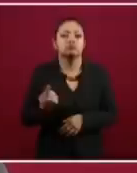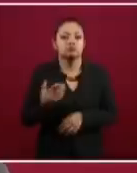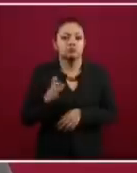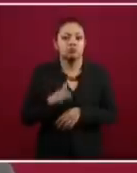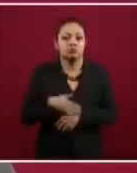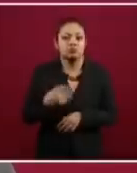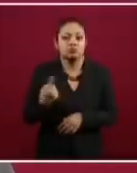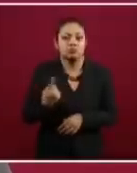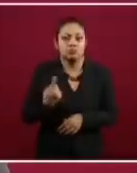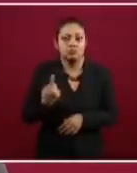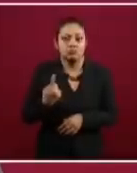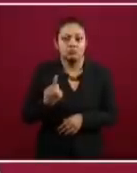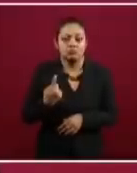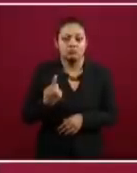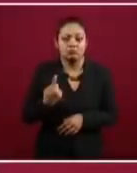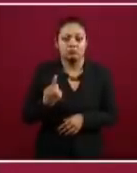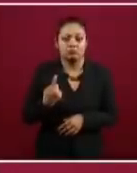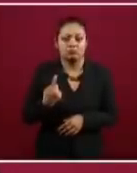durante